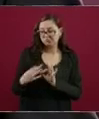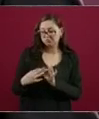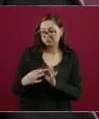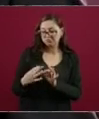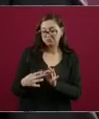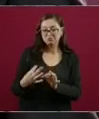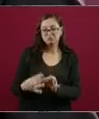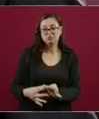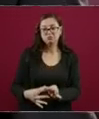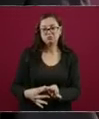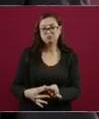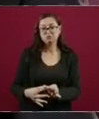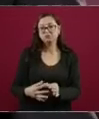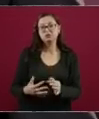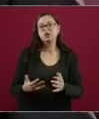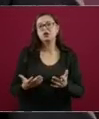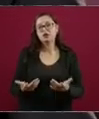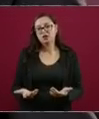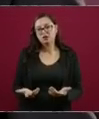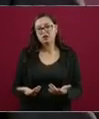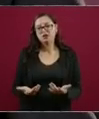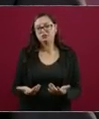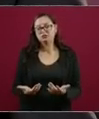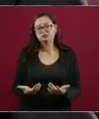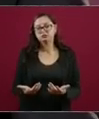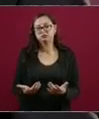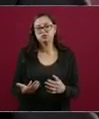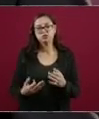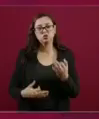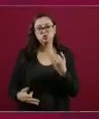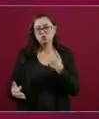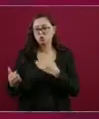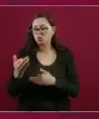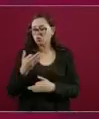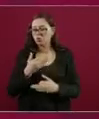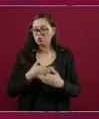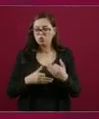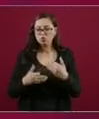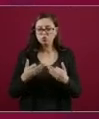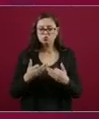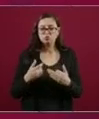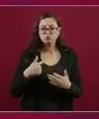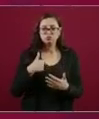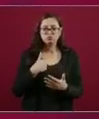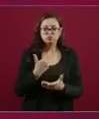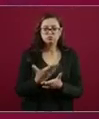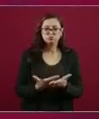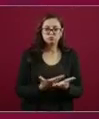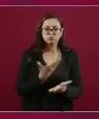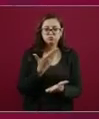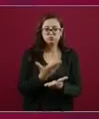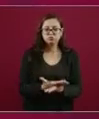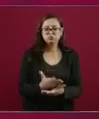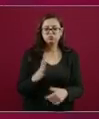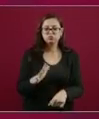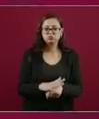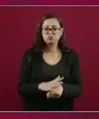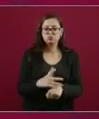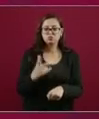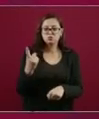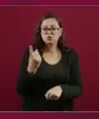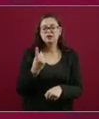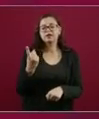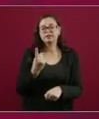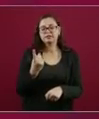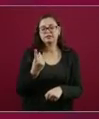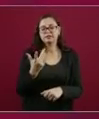todo esto lo planteo porque es el contexto para entender